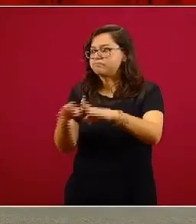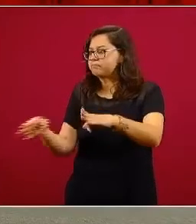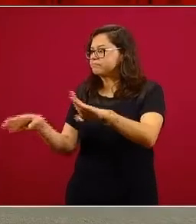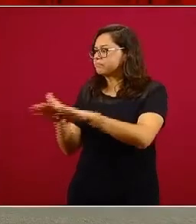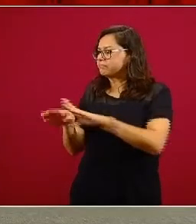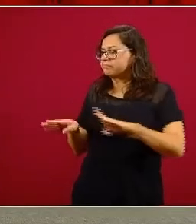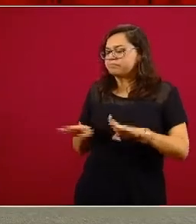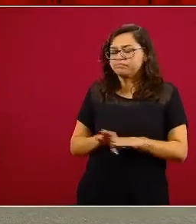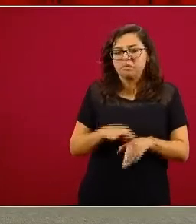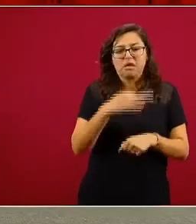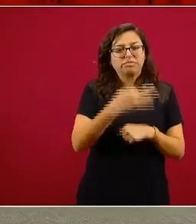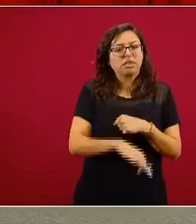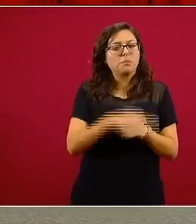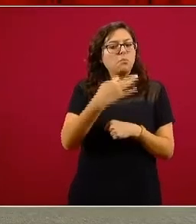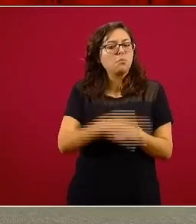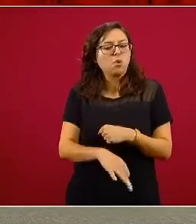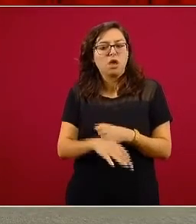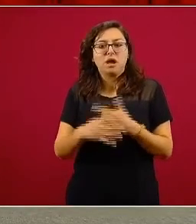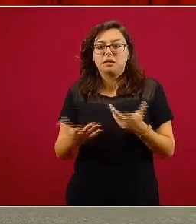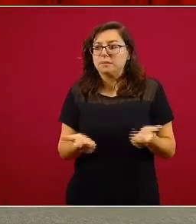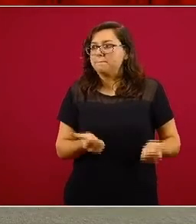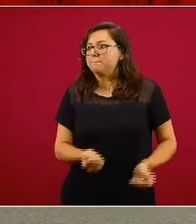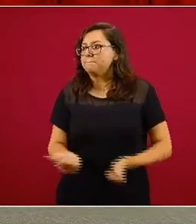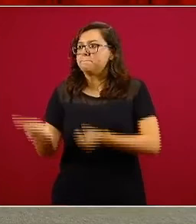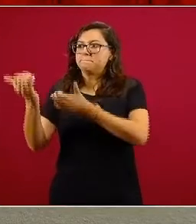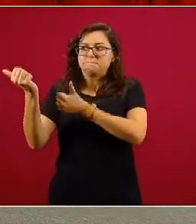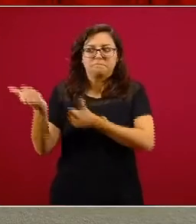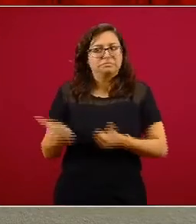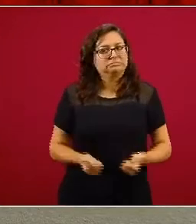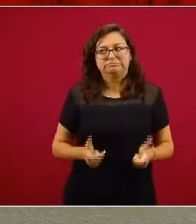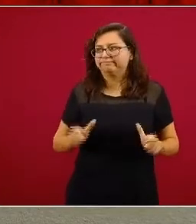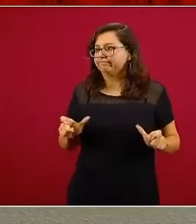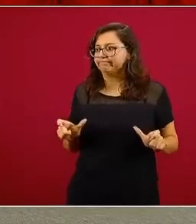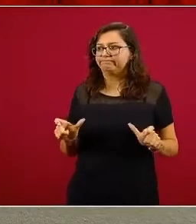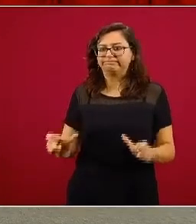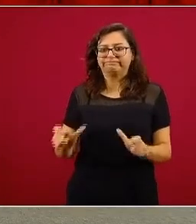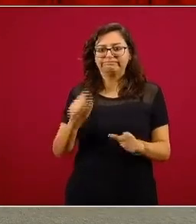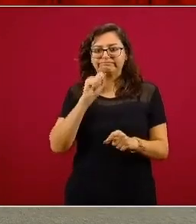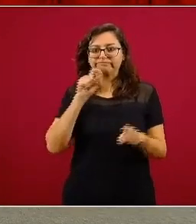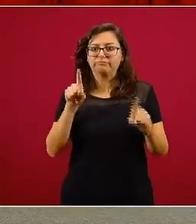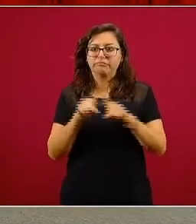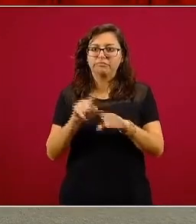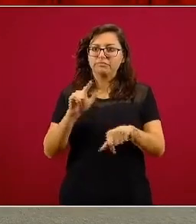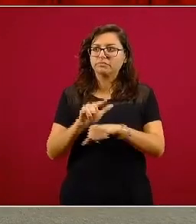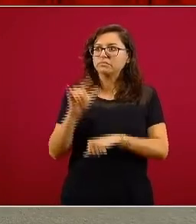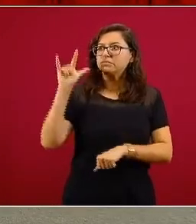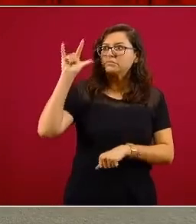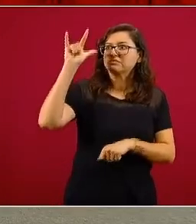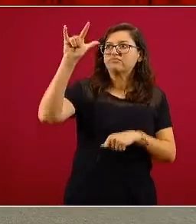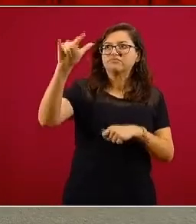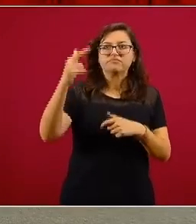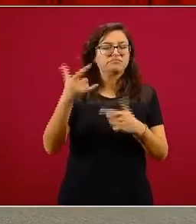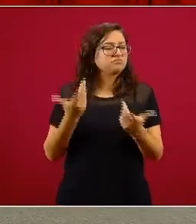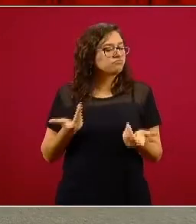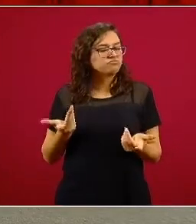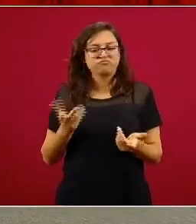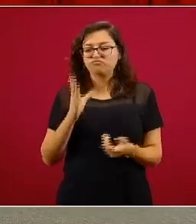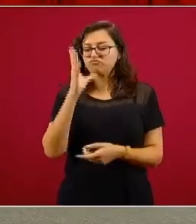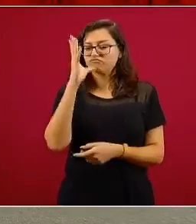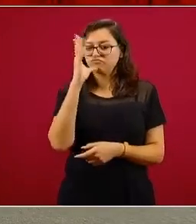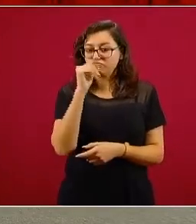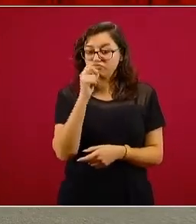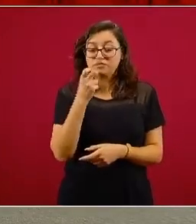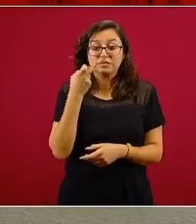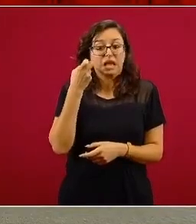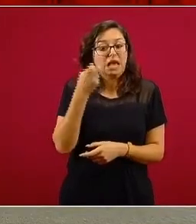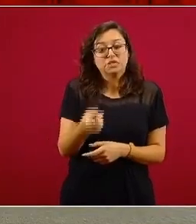talleres, varios de las exportaciones y de las importaciones, el tránsito aéreo. Entonces, eso es el